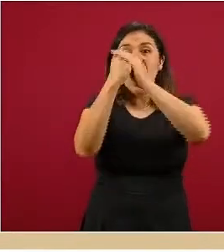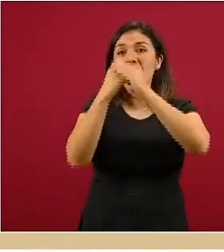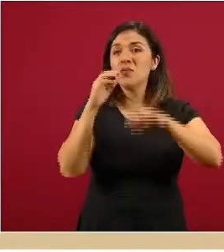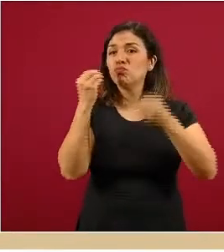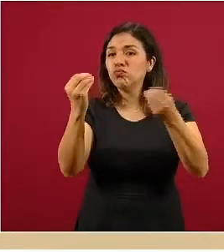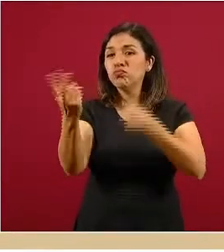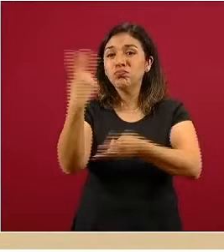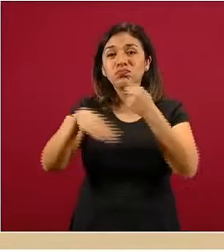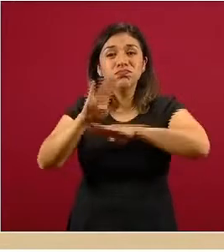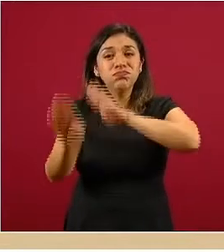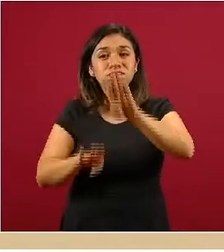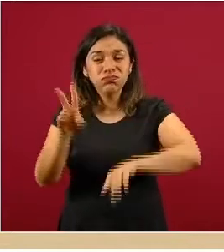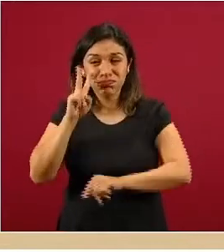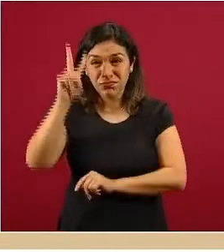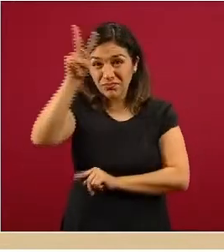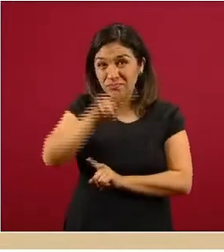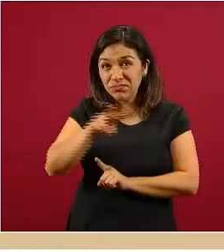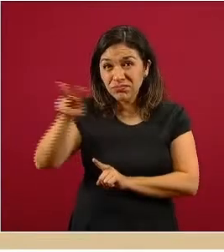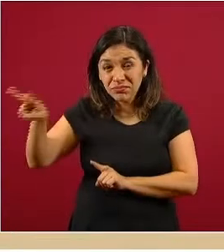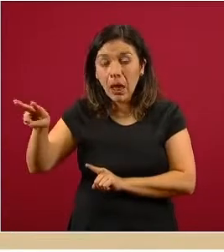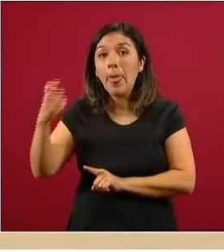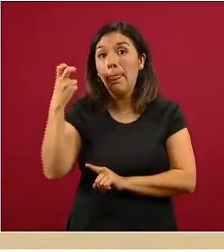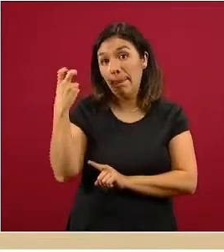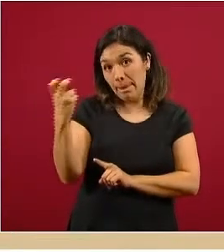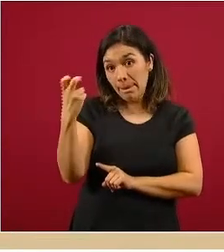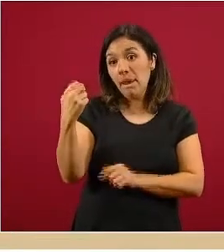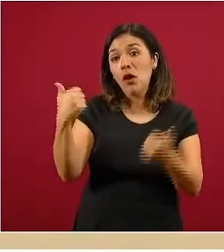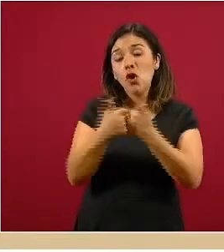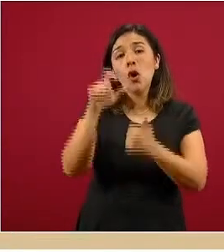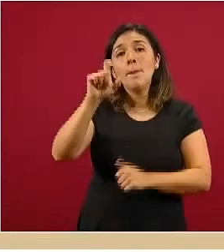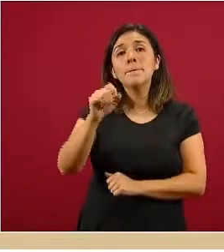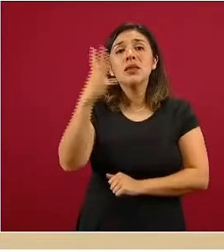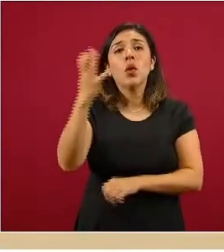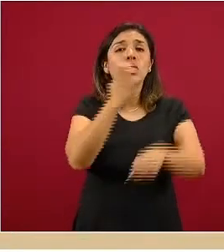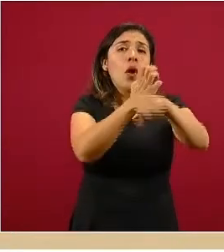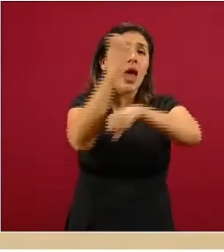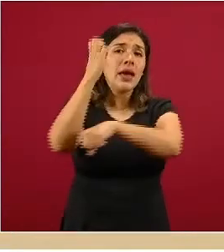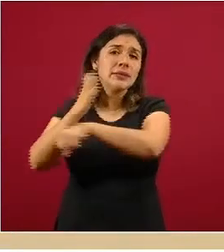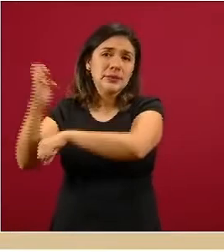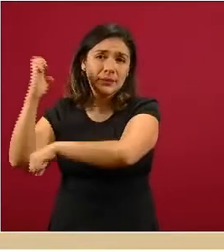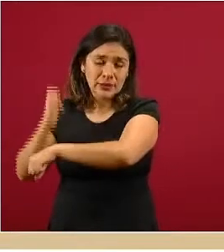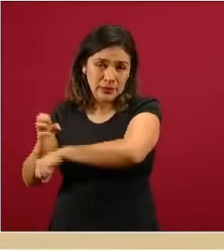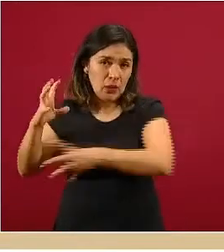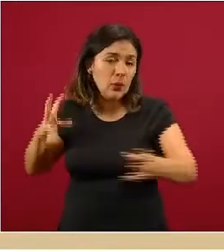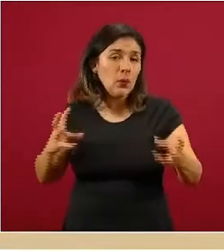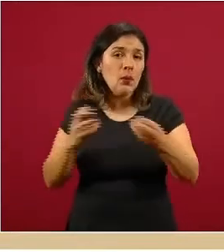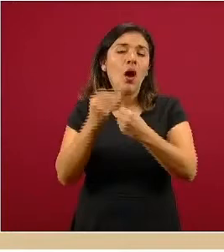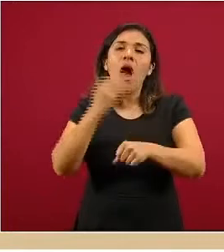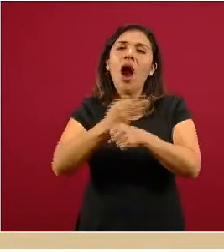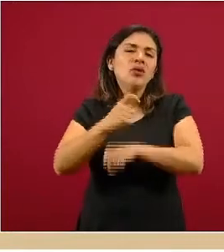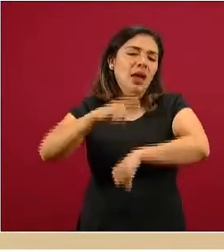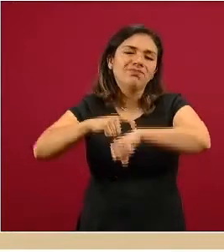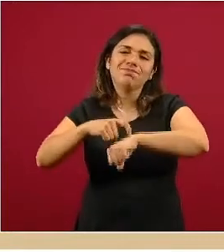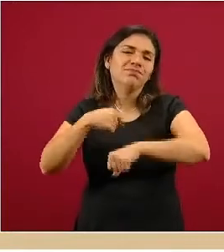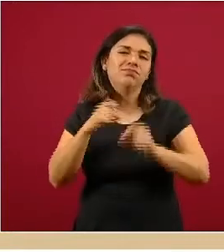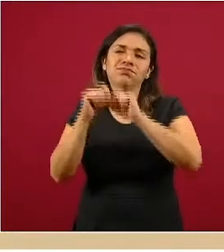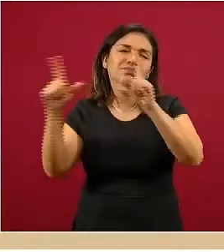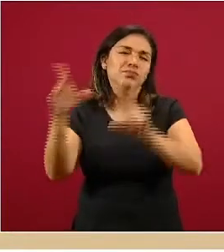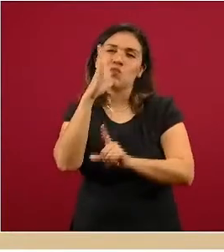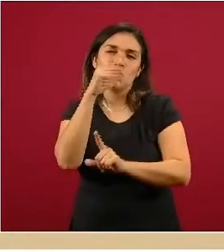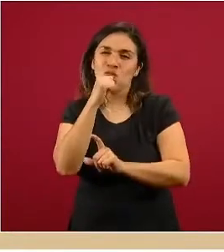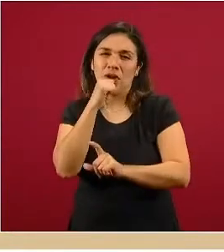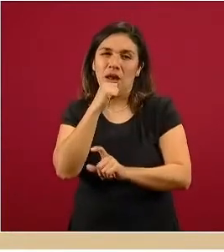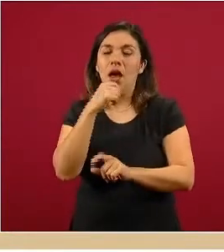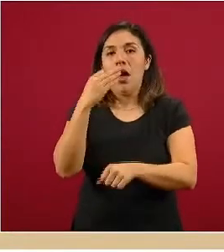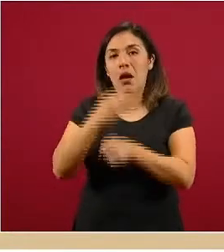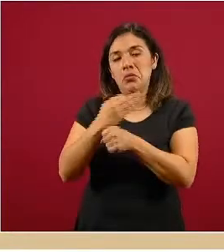ido descendiendo claramente en las últimas semanas. En cambio, hay otras entidades como Campeche, que hasta la